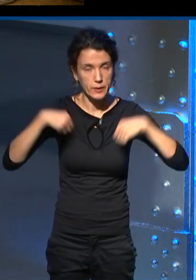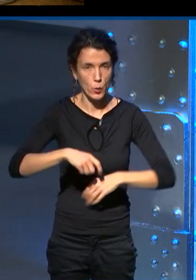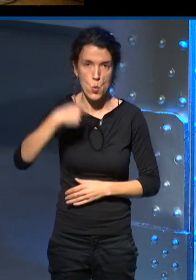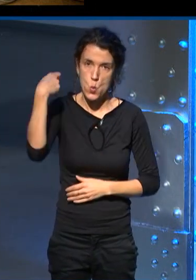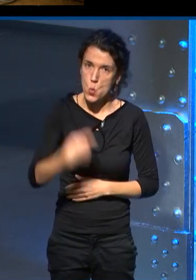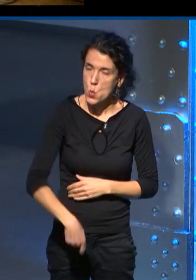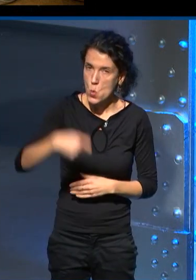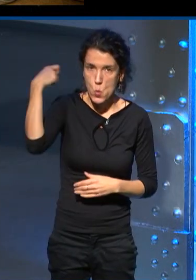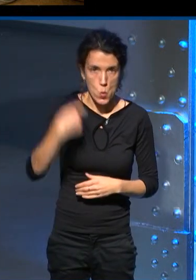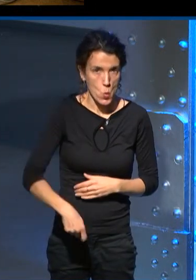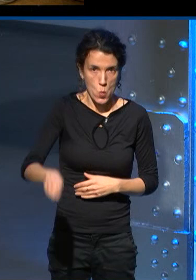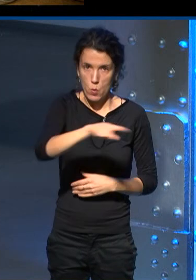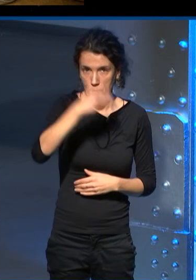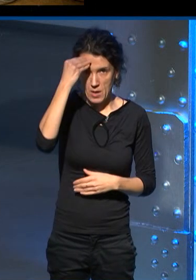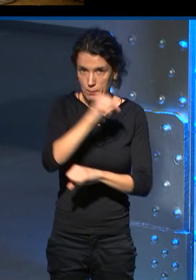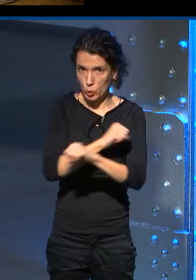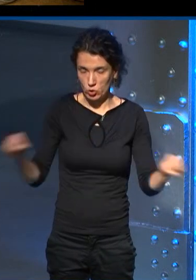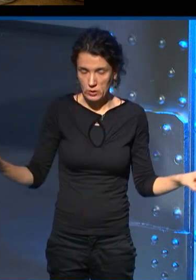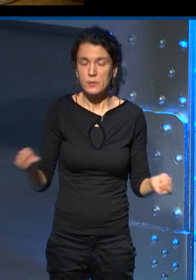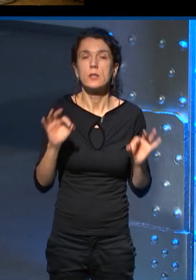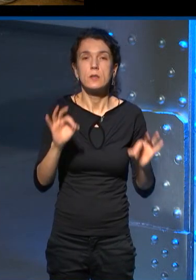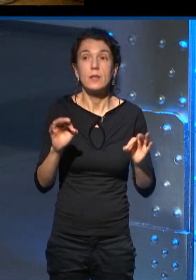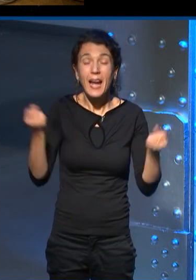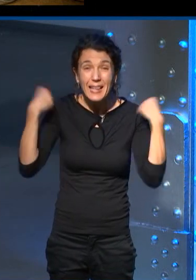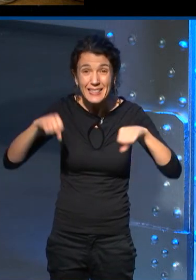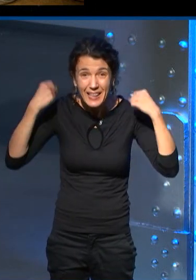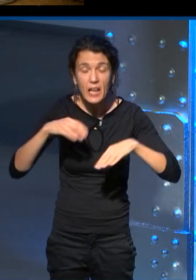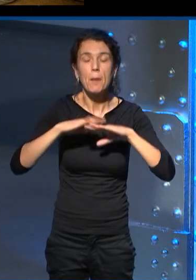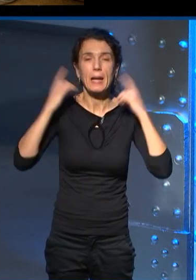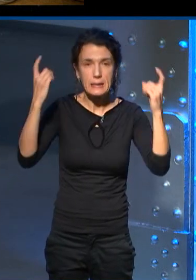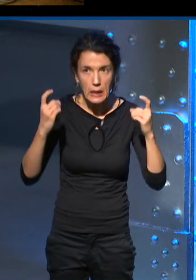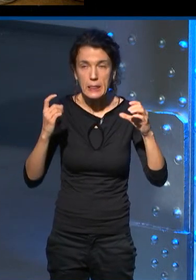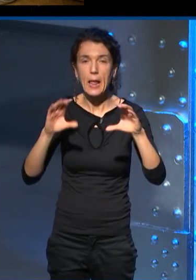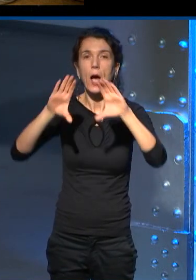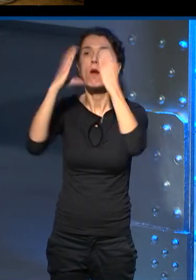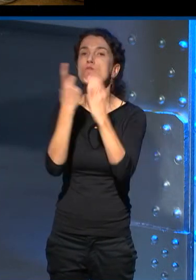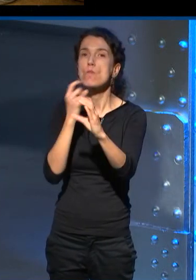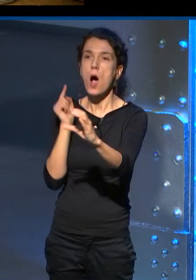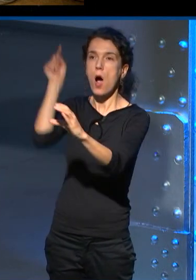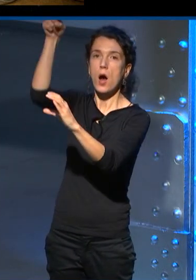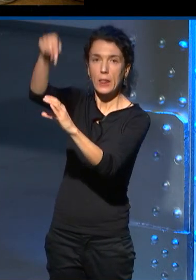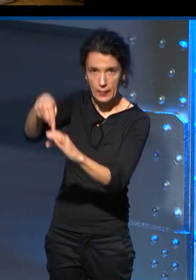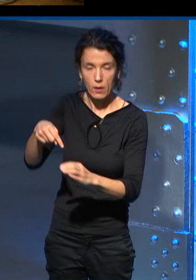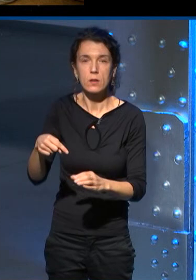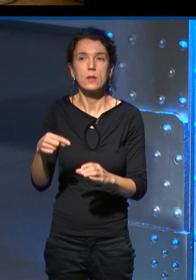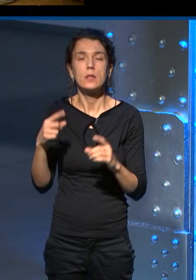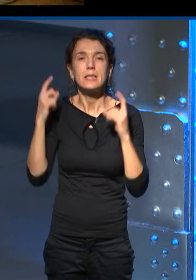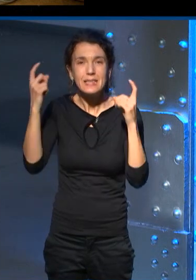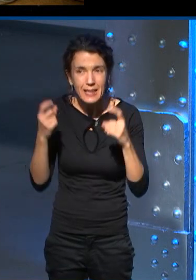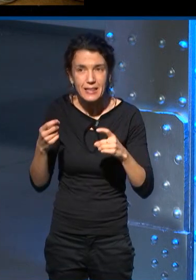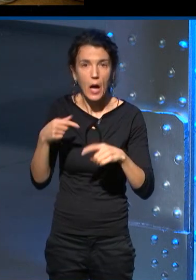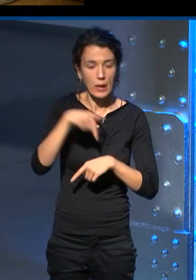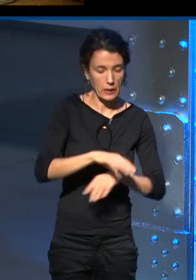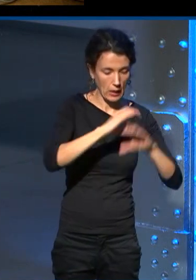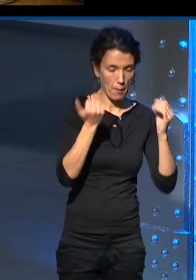hacen ustedes idea, ¿no? Entonces, además, entrenarles para ir a Marte, pues, ¿por qué no vamos a intentar entrenarles